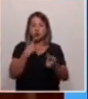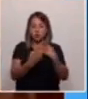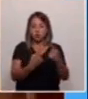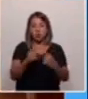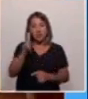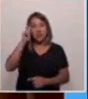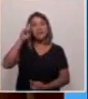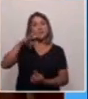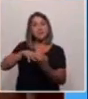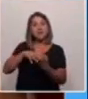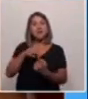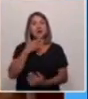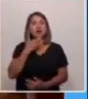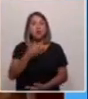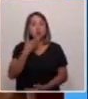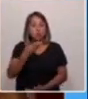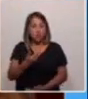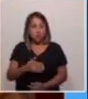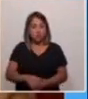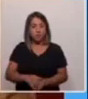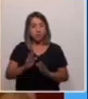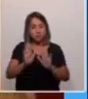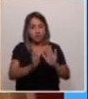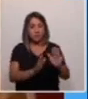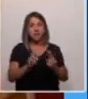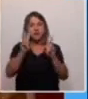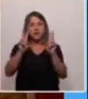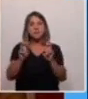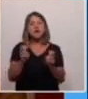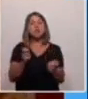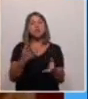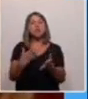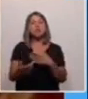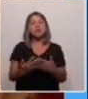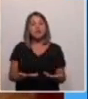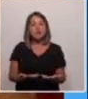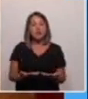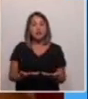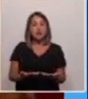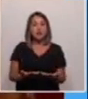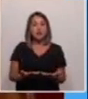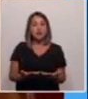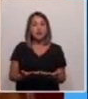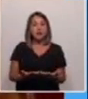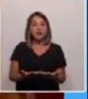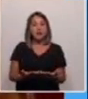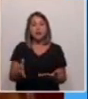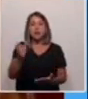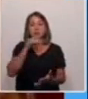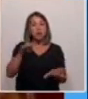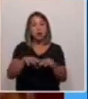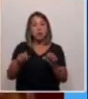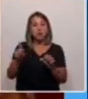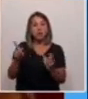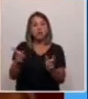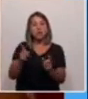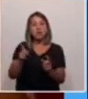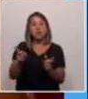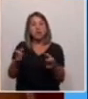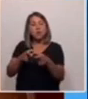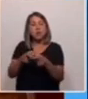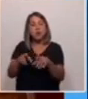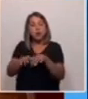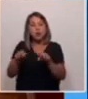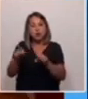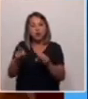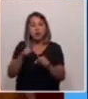bueno, pero vamos para allá. El tema de la pregunta es, ¿dónde está nuestro corazón acá? Y ahí es donde nuevamente me acuerdo del nombre de la comisión. Y digo,